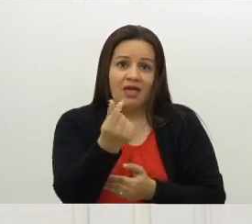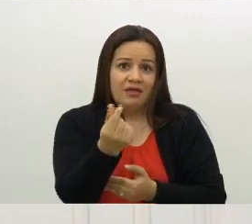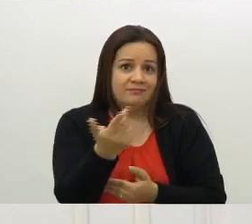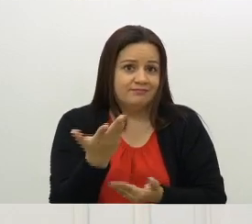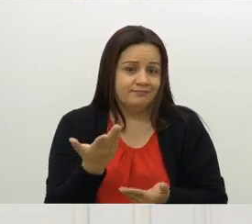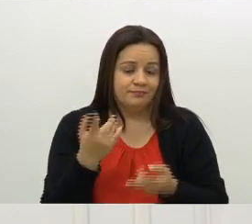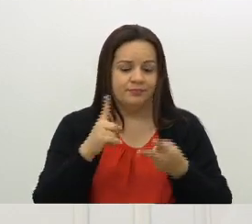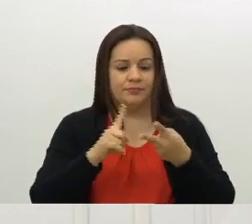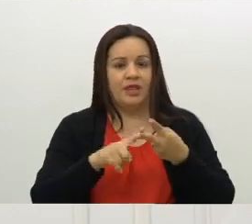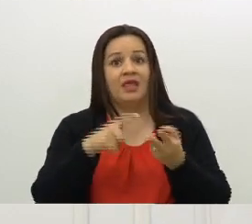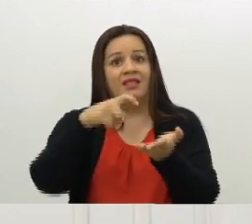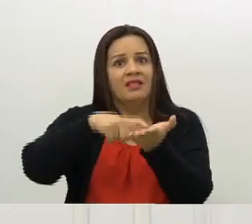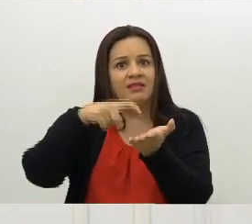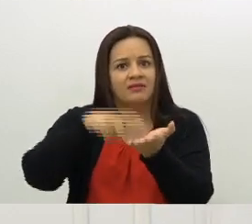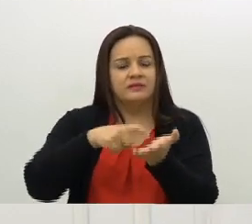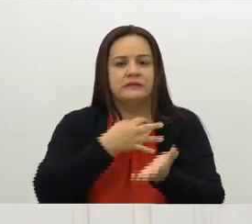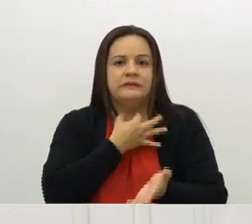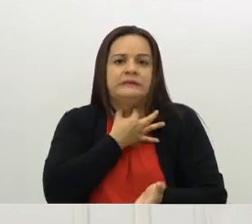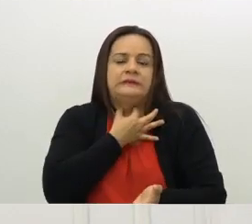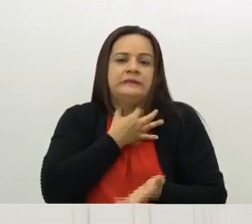víctimas son los trabajadores.